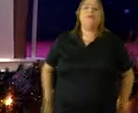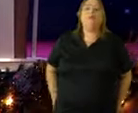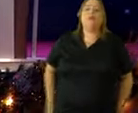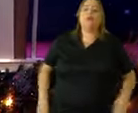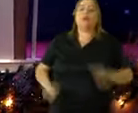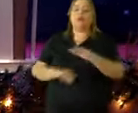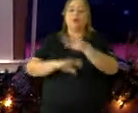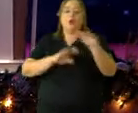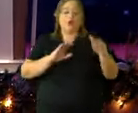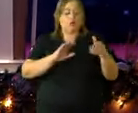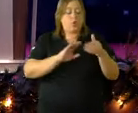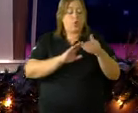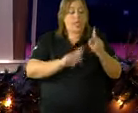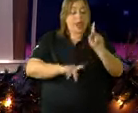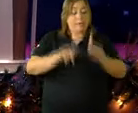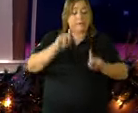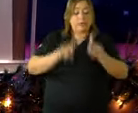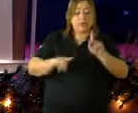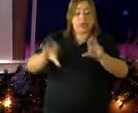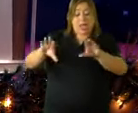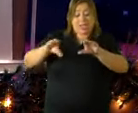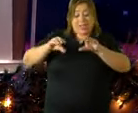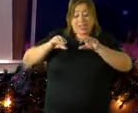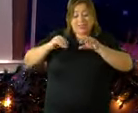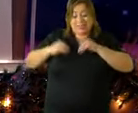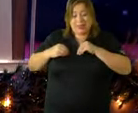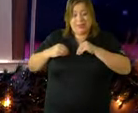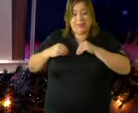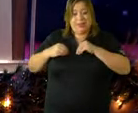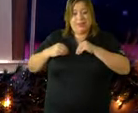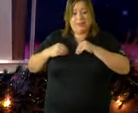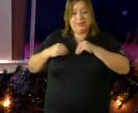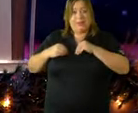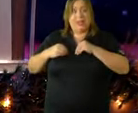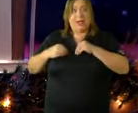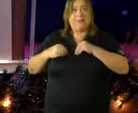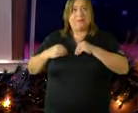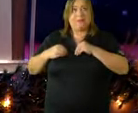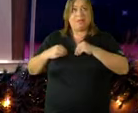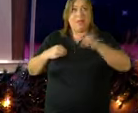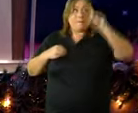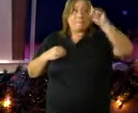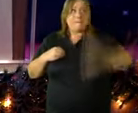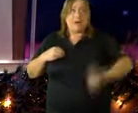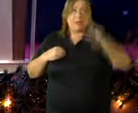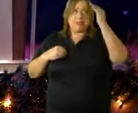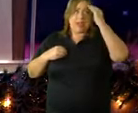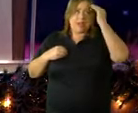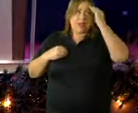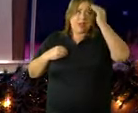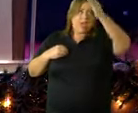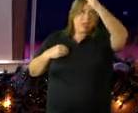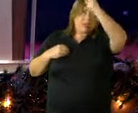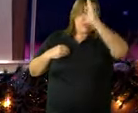aquel que a Él se allega tiene que creer que Él está ahí. Y que Él